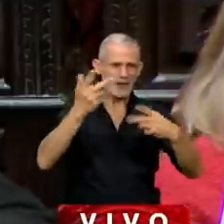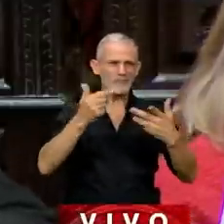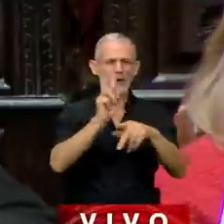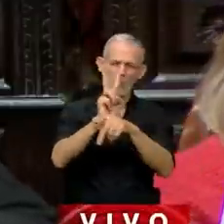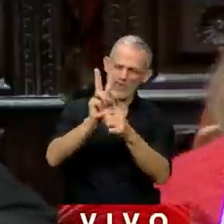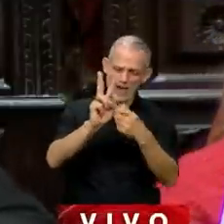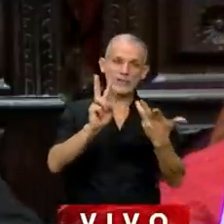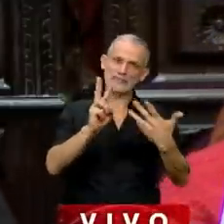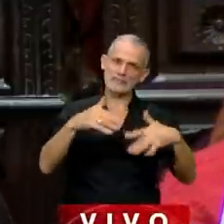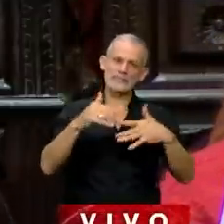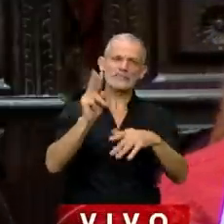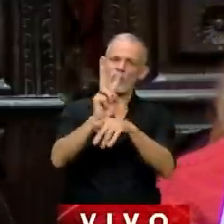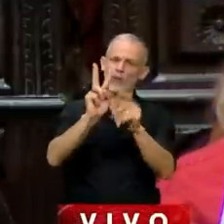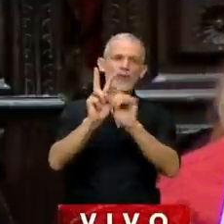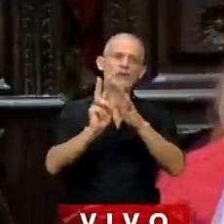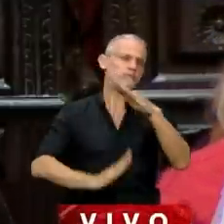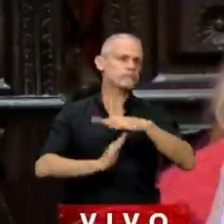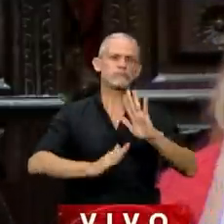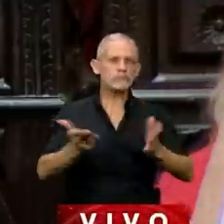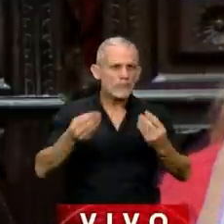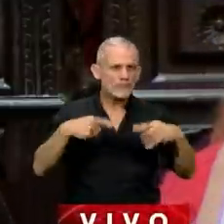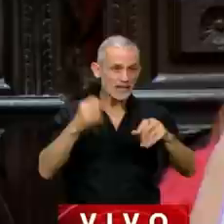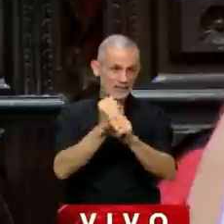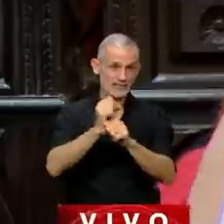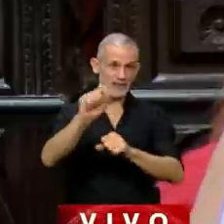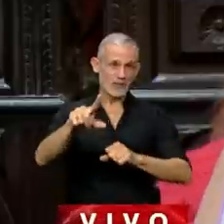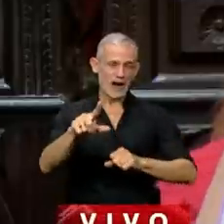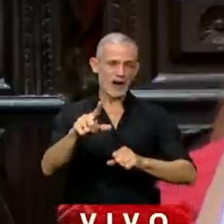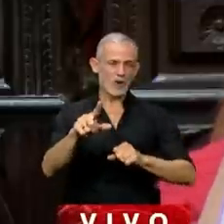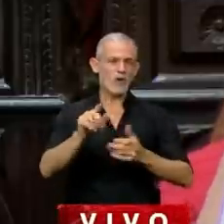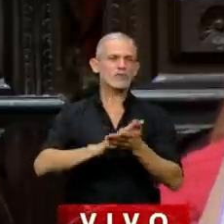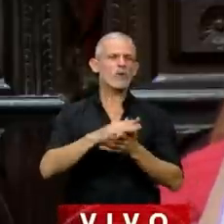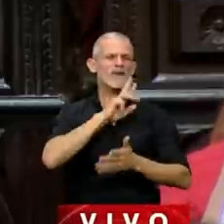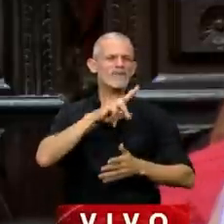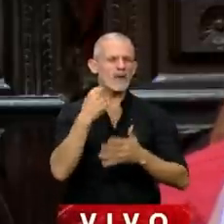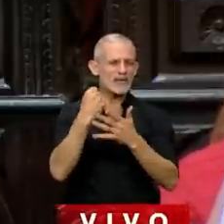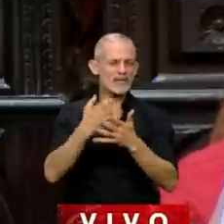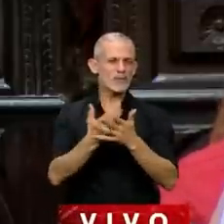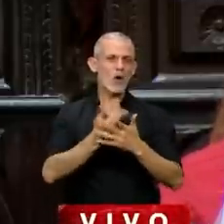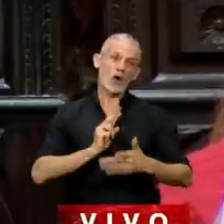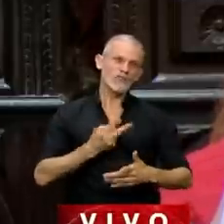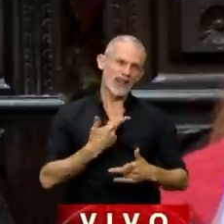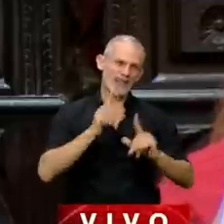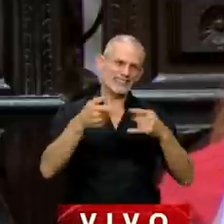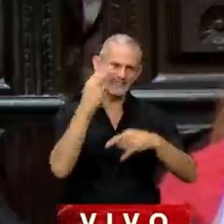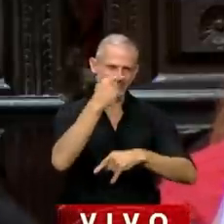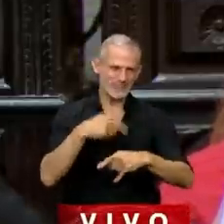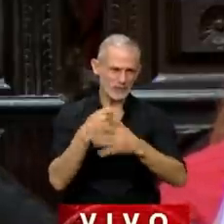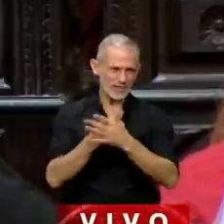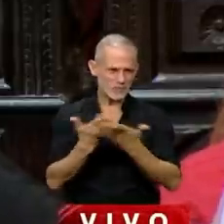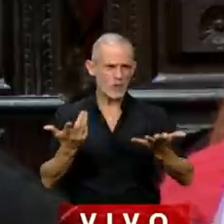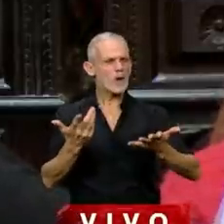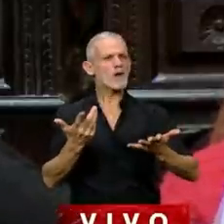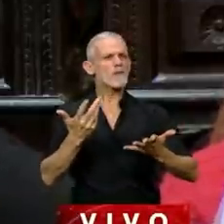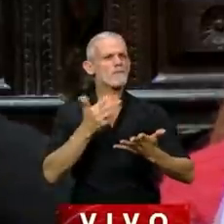de cuidado como un concepto central en la discusión del feminismo y del transfeminismo, como esta idea también de